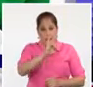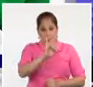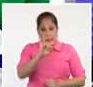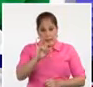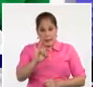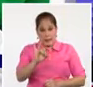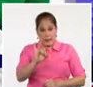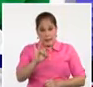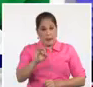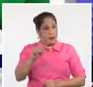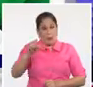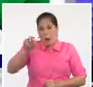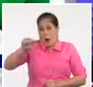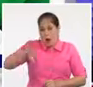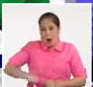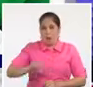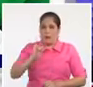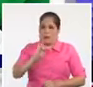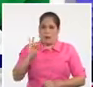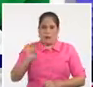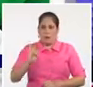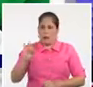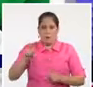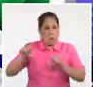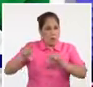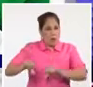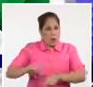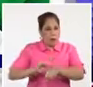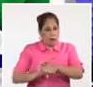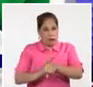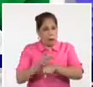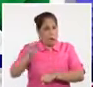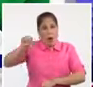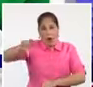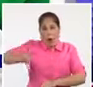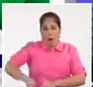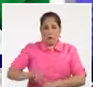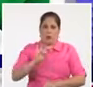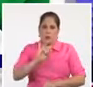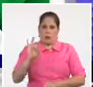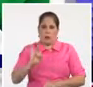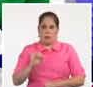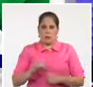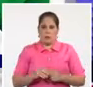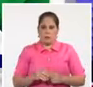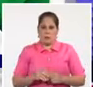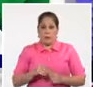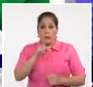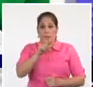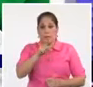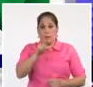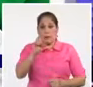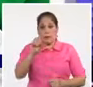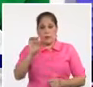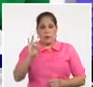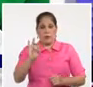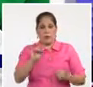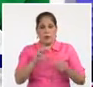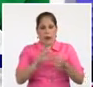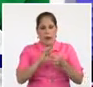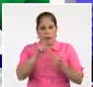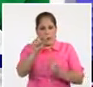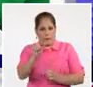37 críticos, es una cifra que no disminuyó con respecto al día de ayer, y 107 graves,